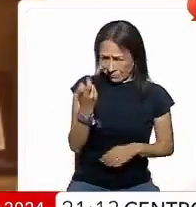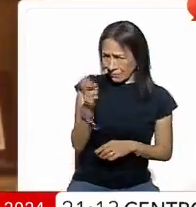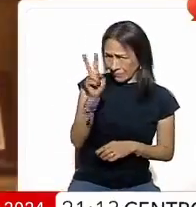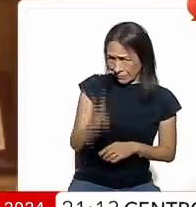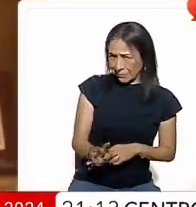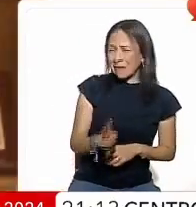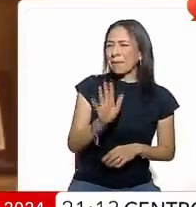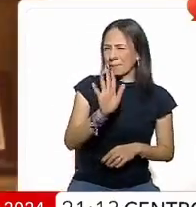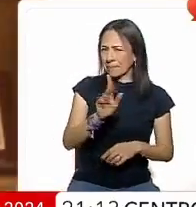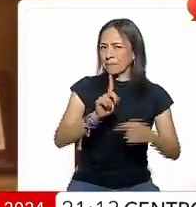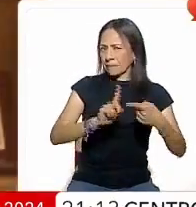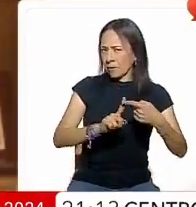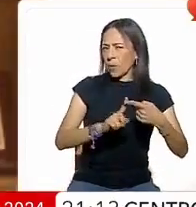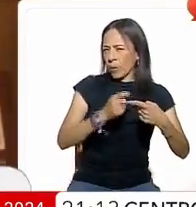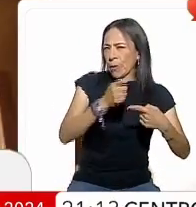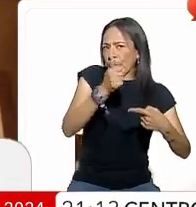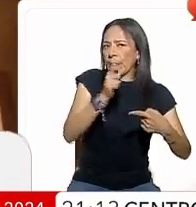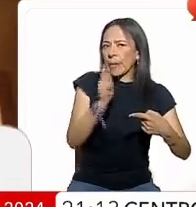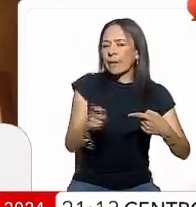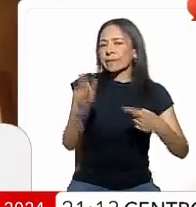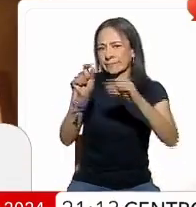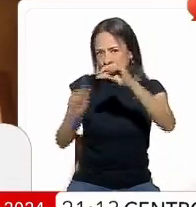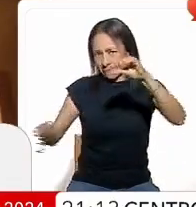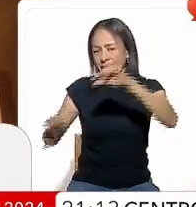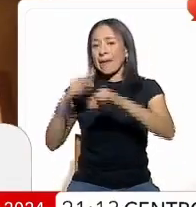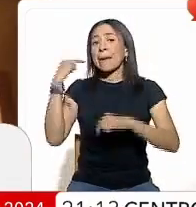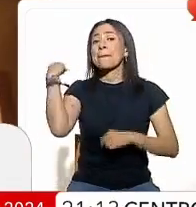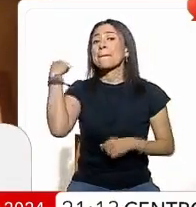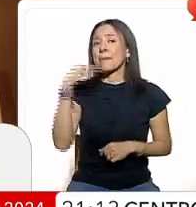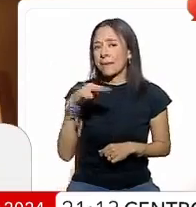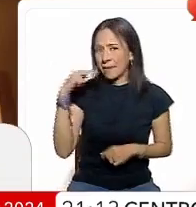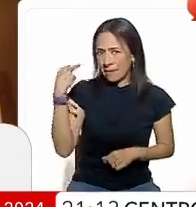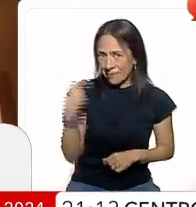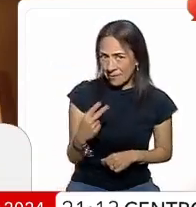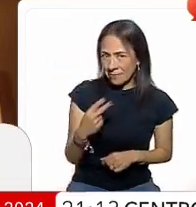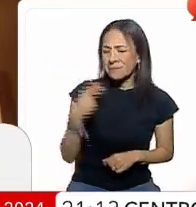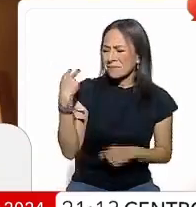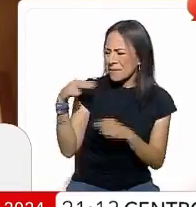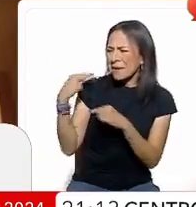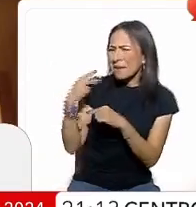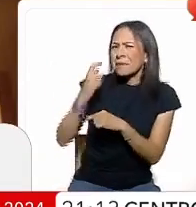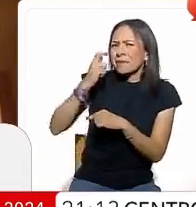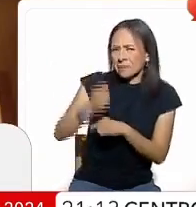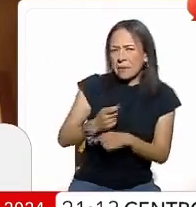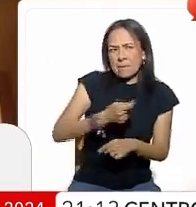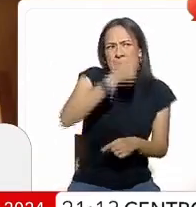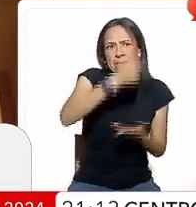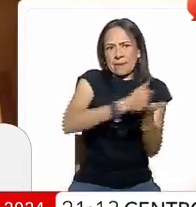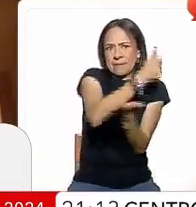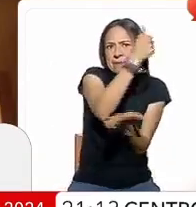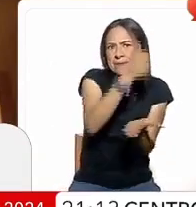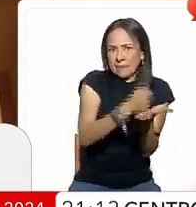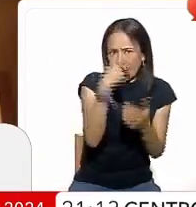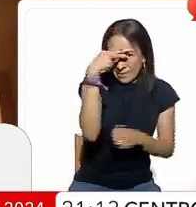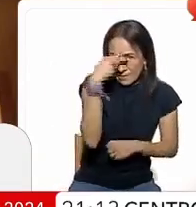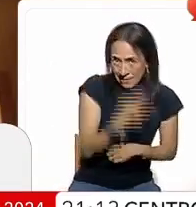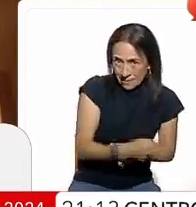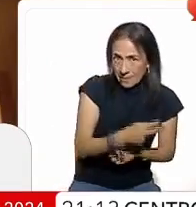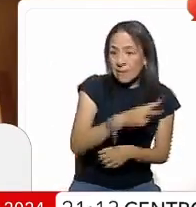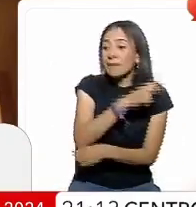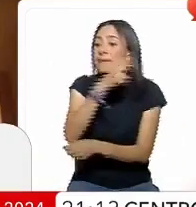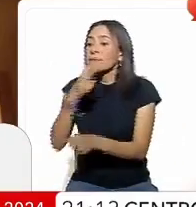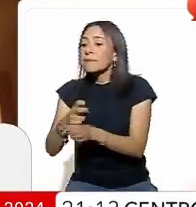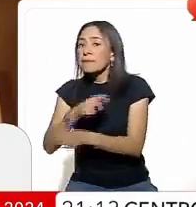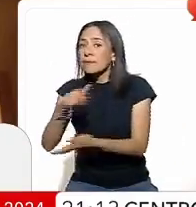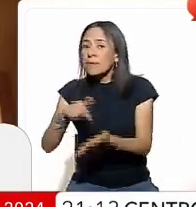era Veracruz. Veracruz era el segundo estado después de la Ciudad de México que tenía pues